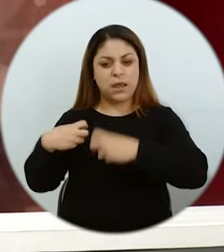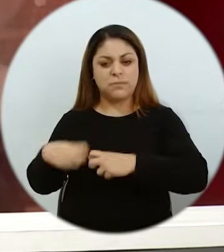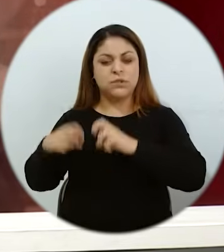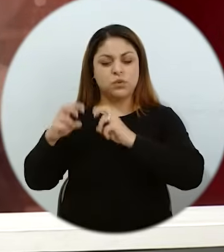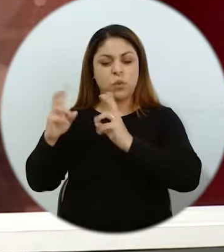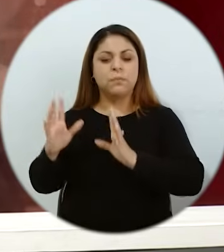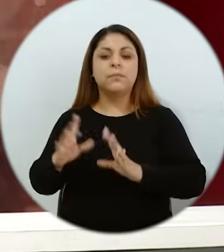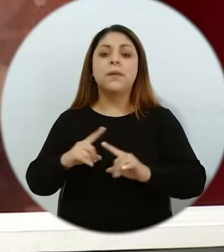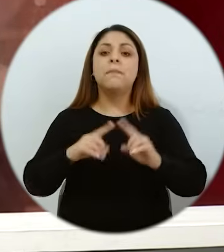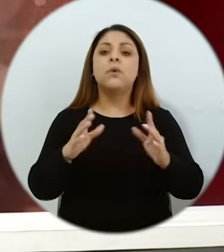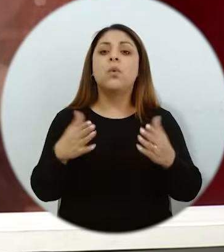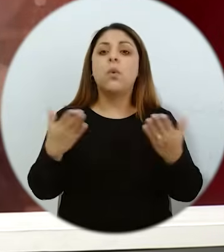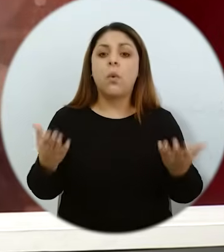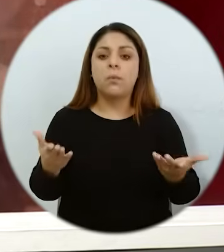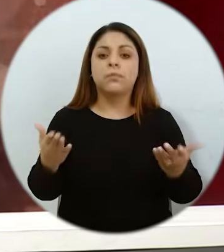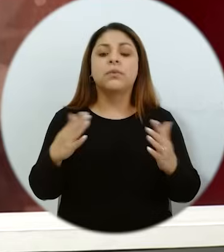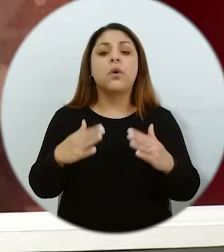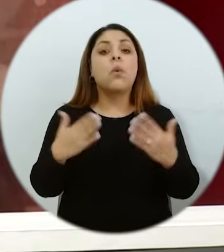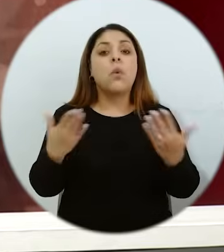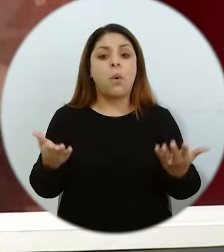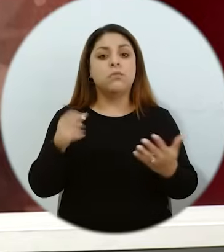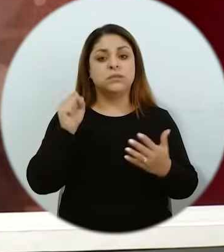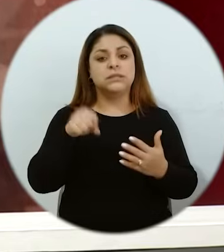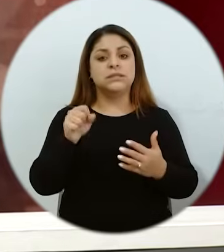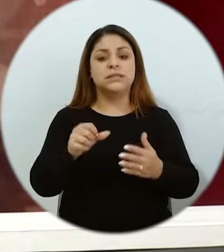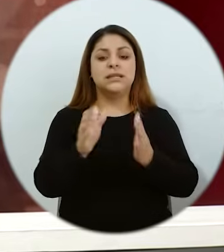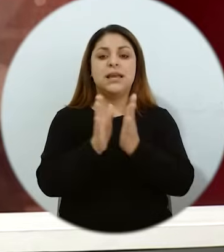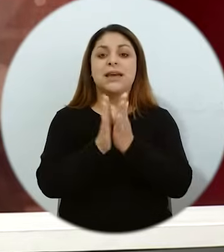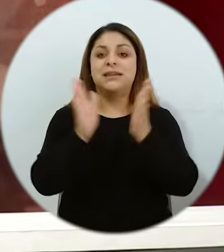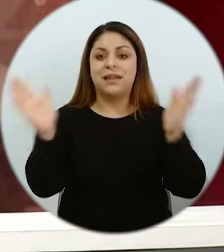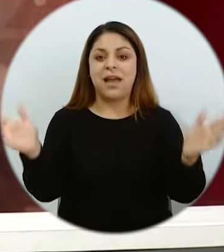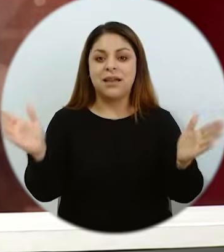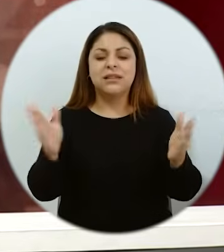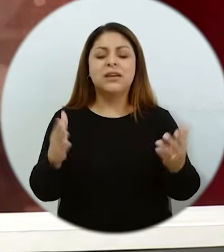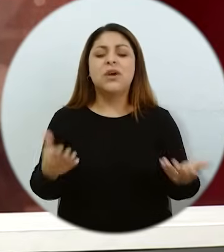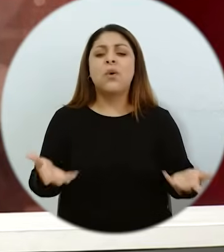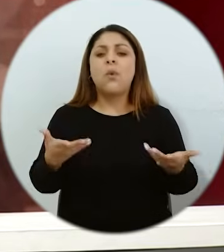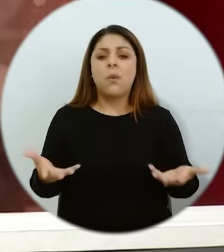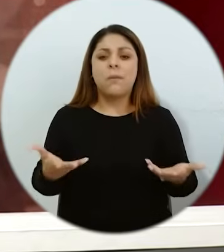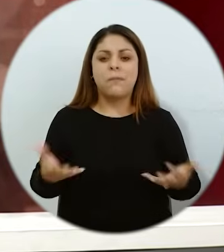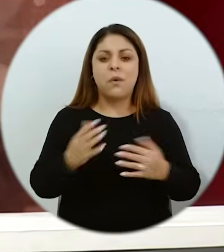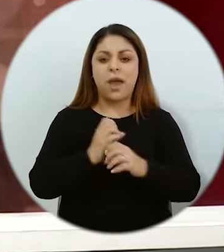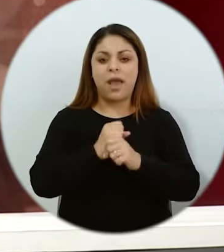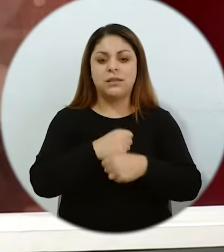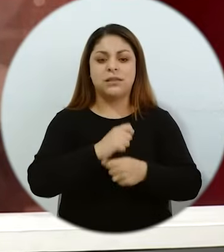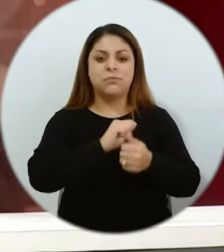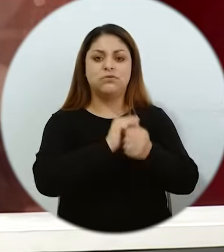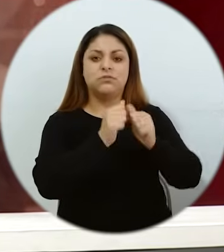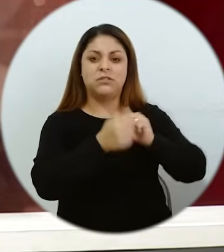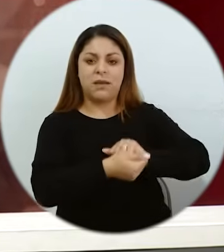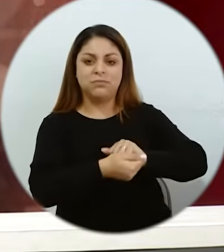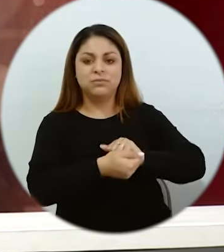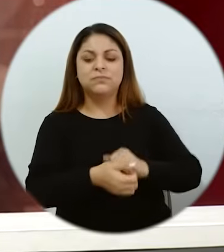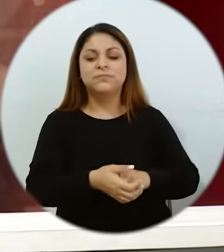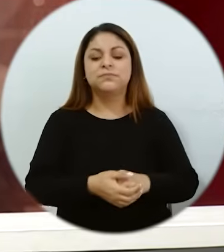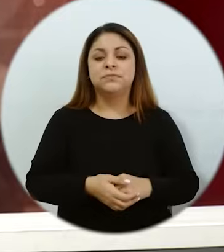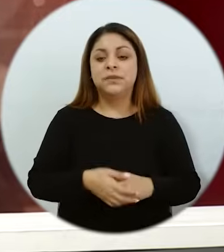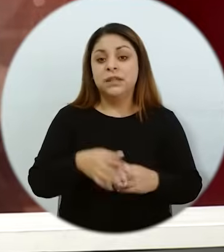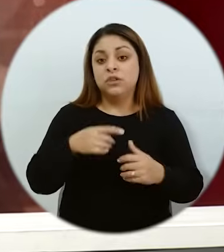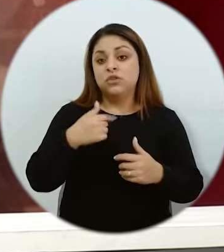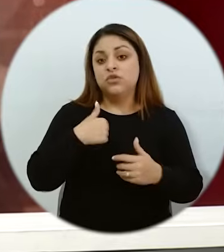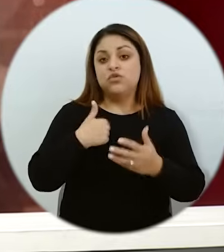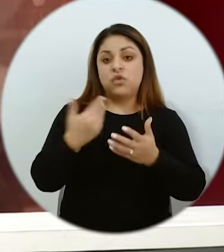y todas las materias. Pero el cómo sí es general y el cómo tiene que ver cómo hacemos esas reformas.